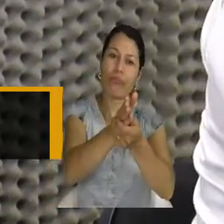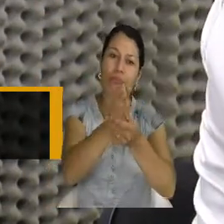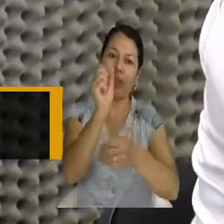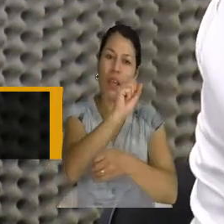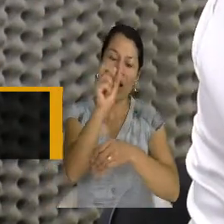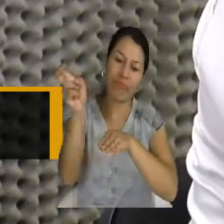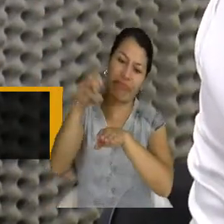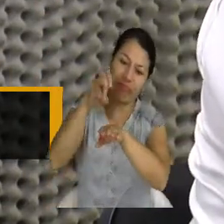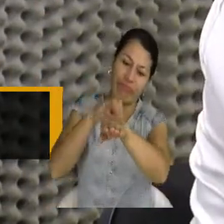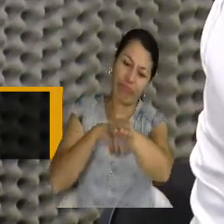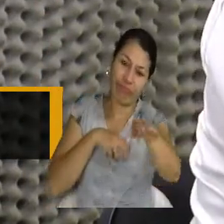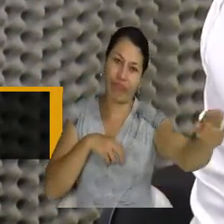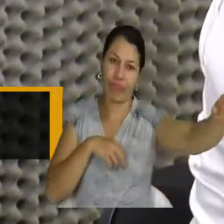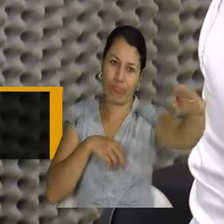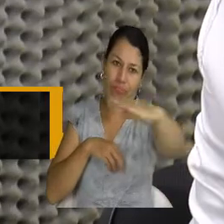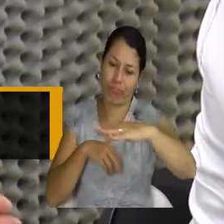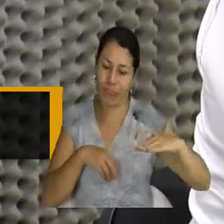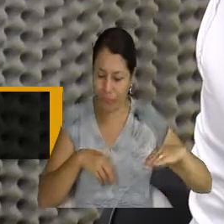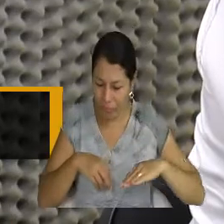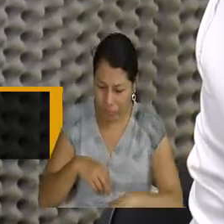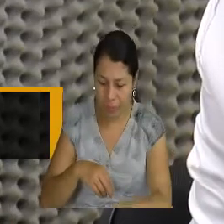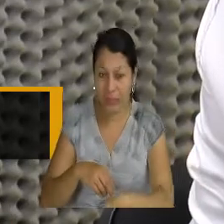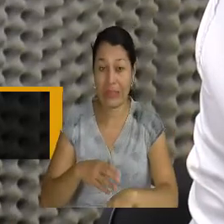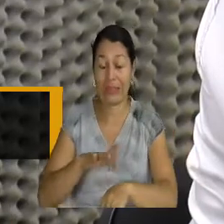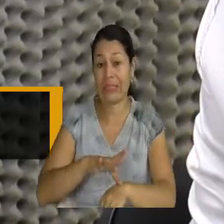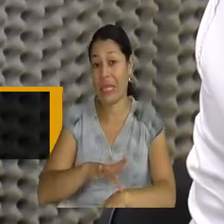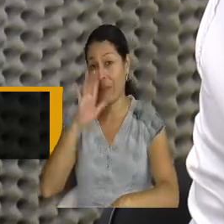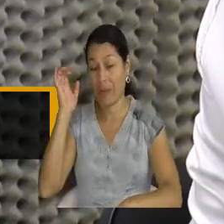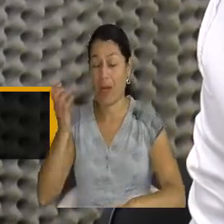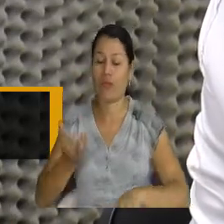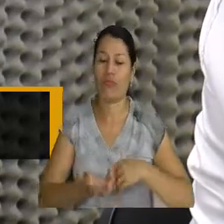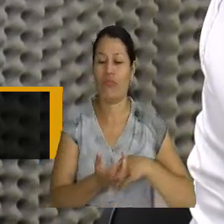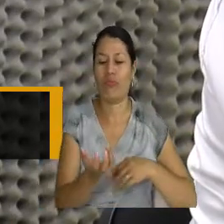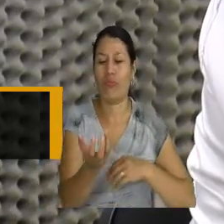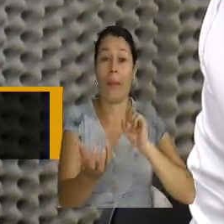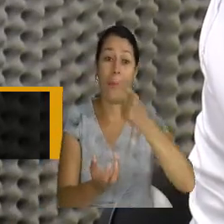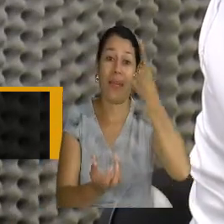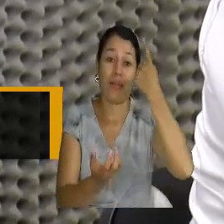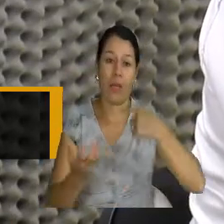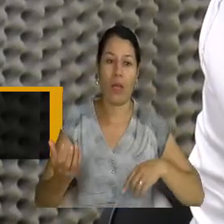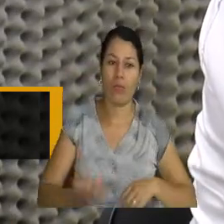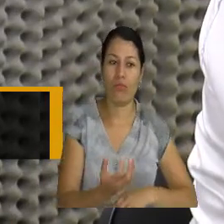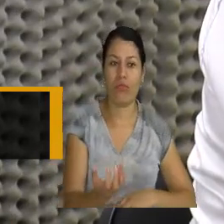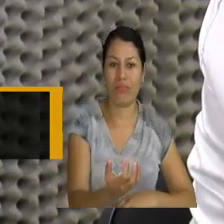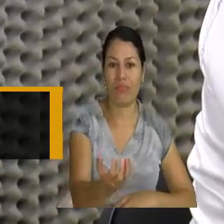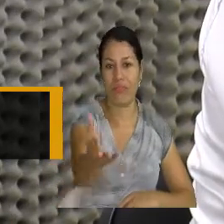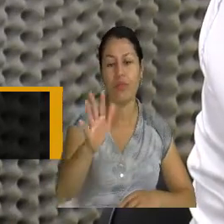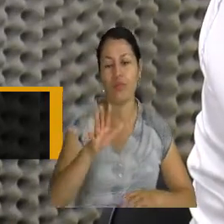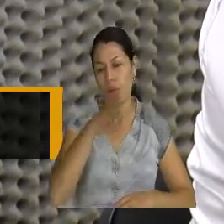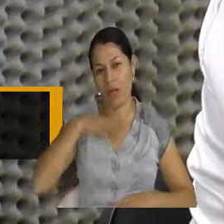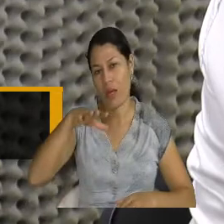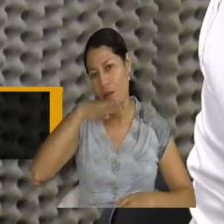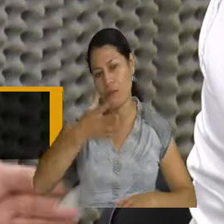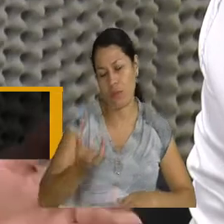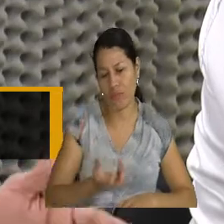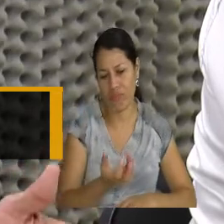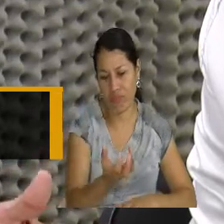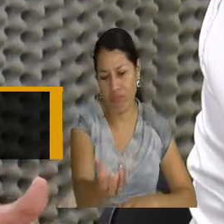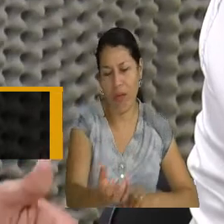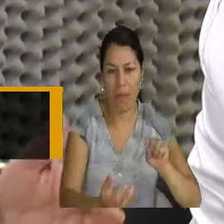los corregimientos, los traemos, desfilan de primero, los primeros bloques son los sectores rurales y después entonces